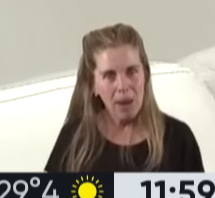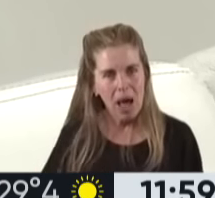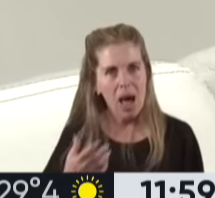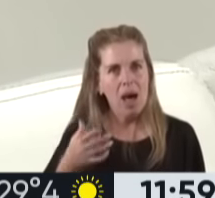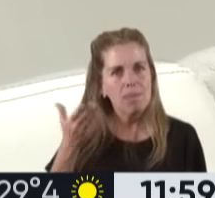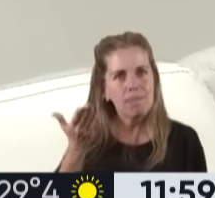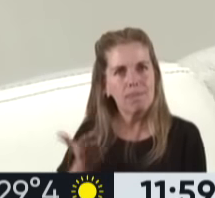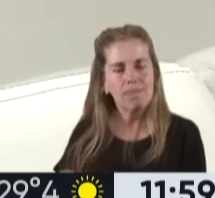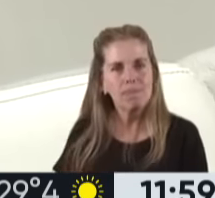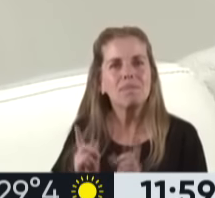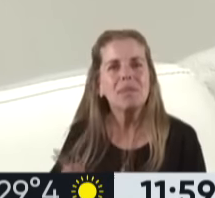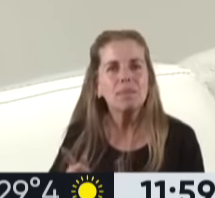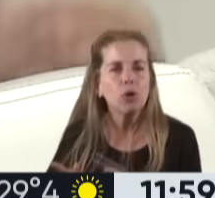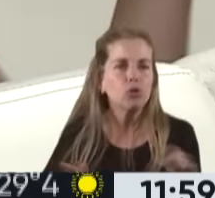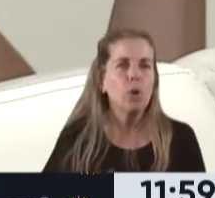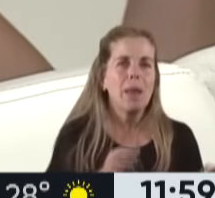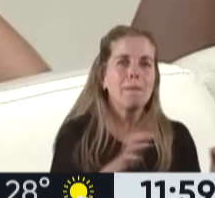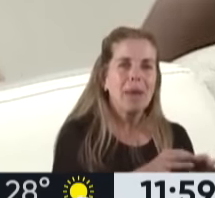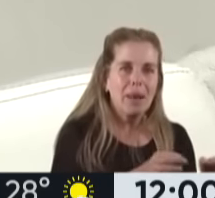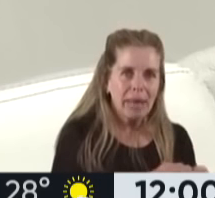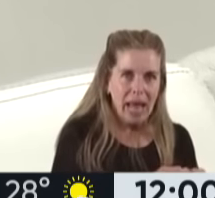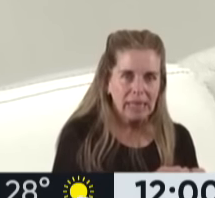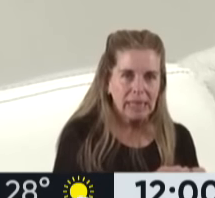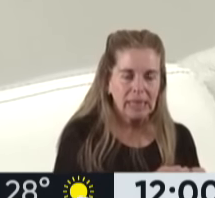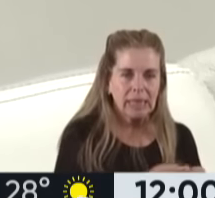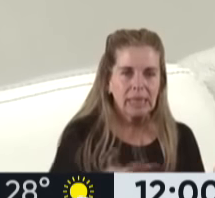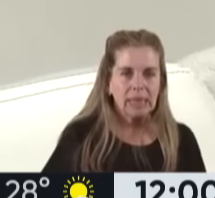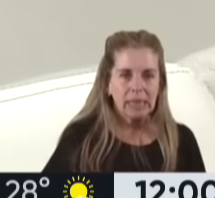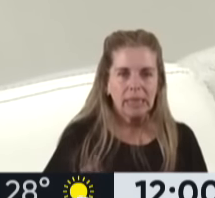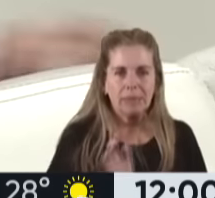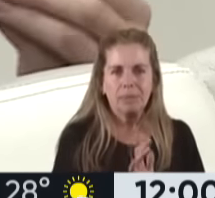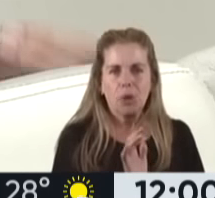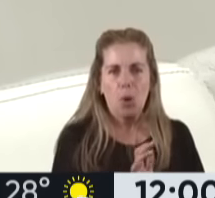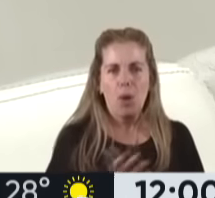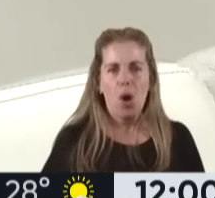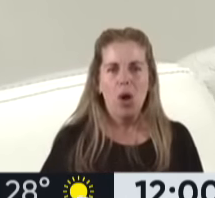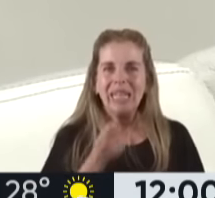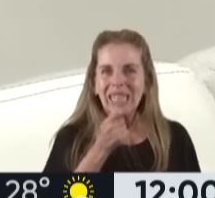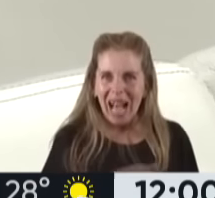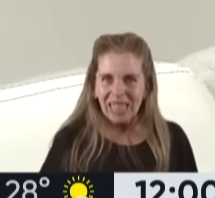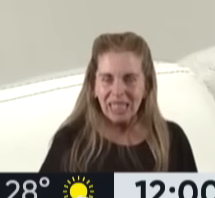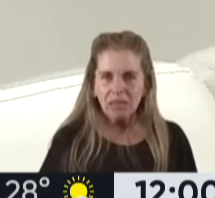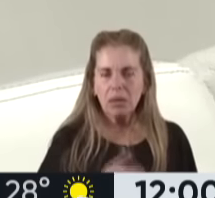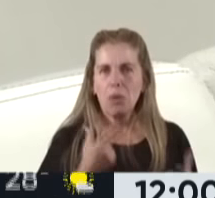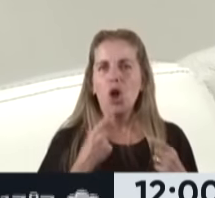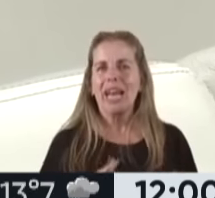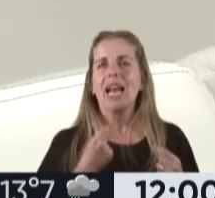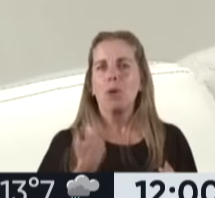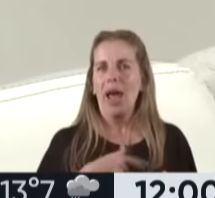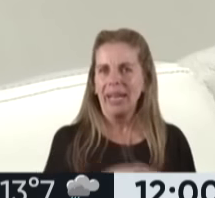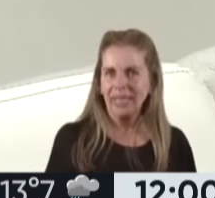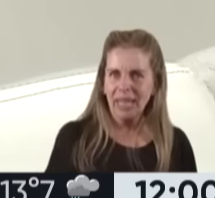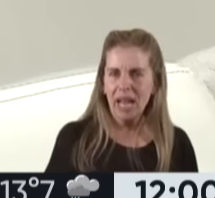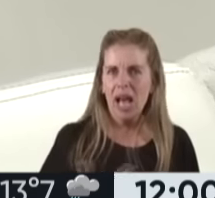territorial sobre las Islas Malvinas y que, por tanto, estaría lesionando el reclamo de Argentina